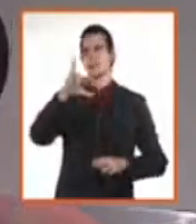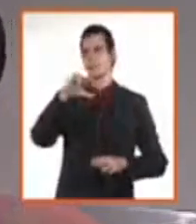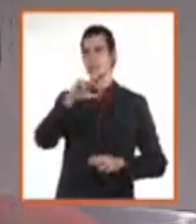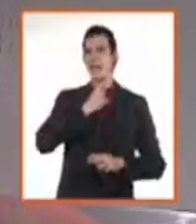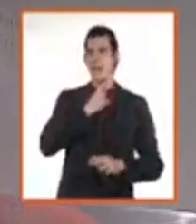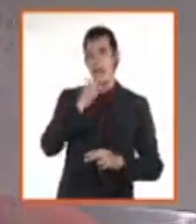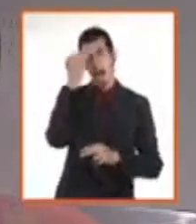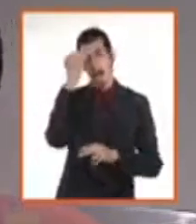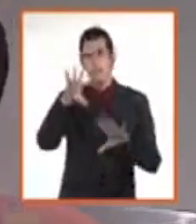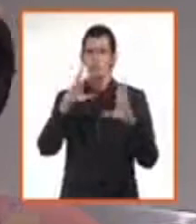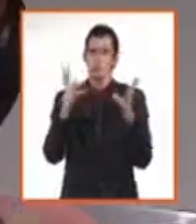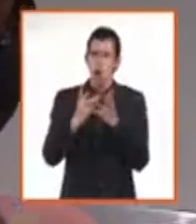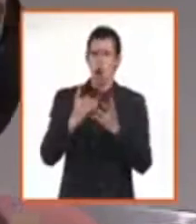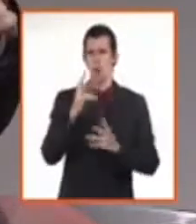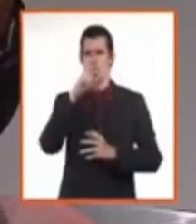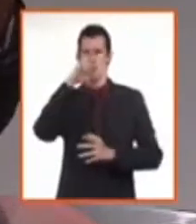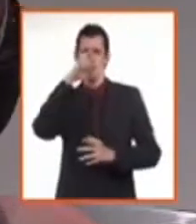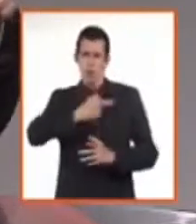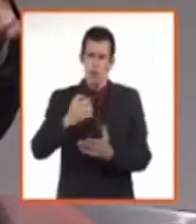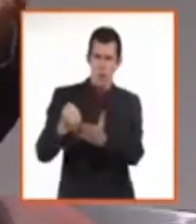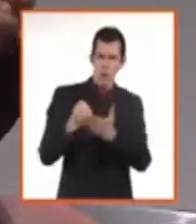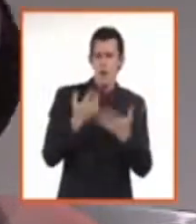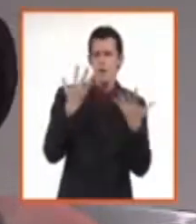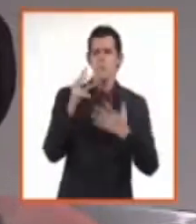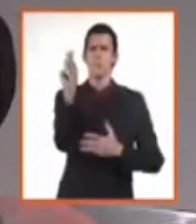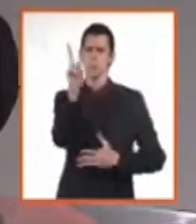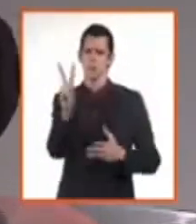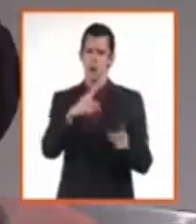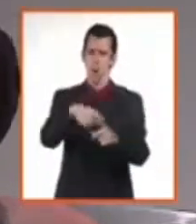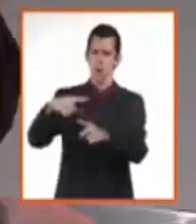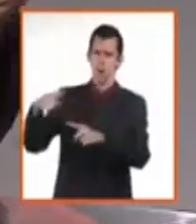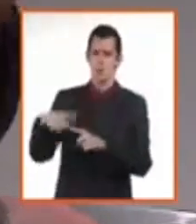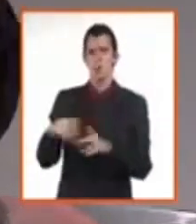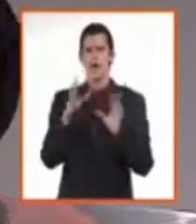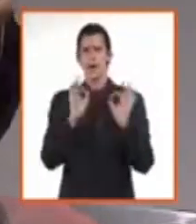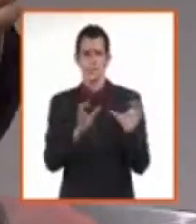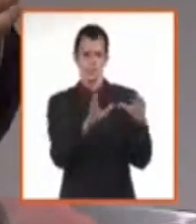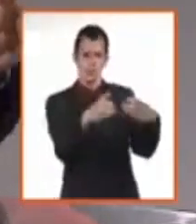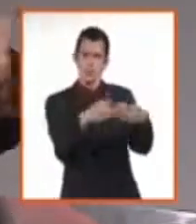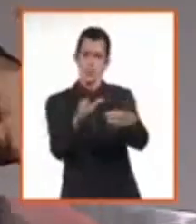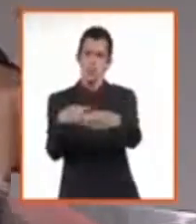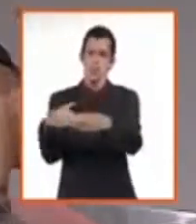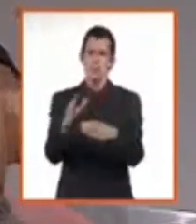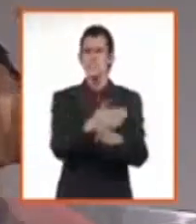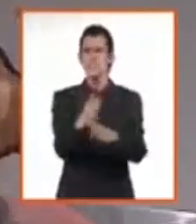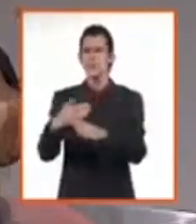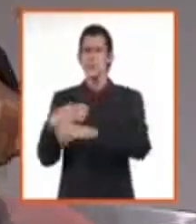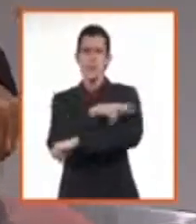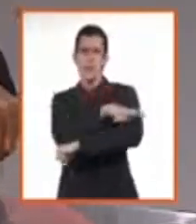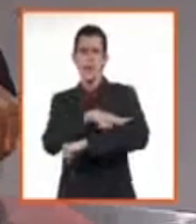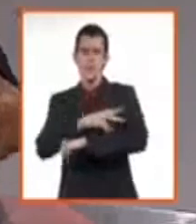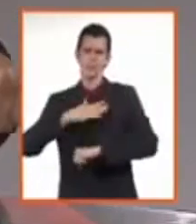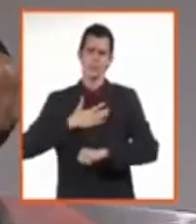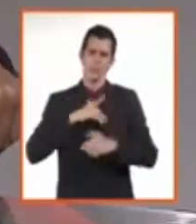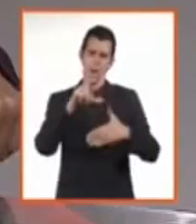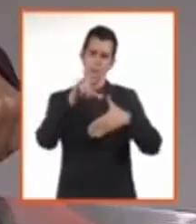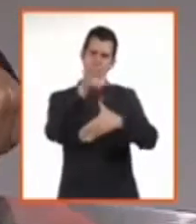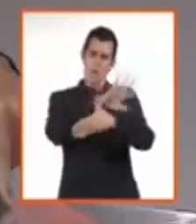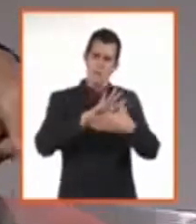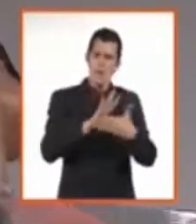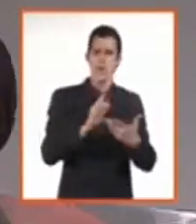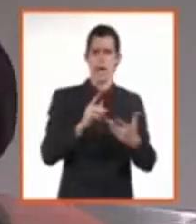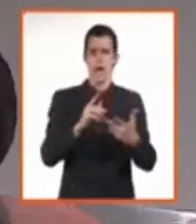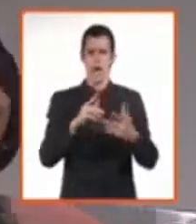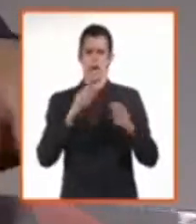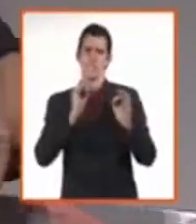fue a raíz de todas estas iniciativas del alba de la celac todas estas iniciativas de integración que impulsaron los gobiernos progresistas de la región los gobiernos